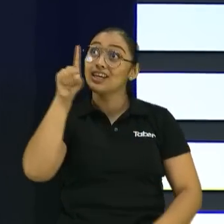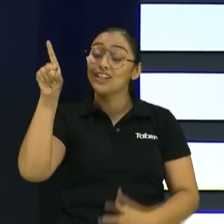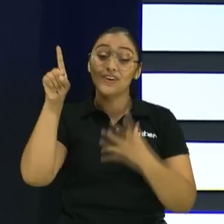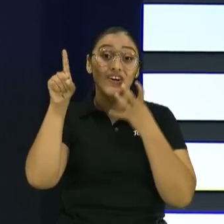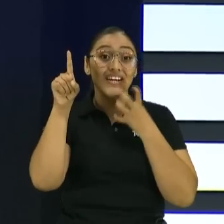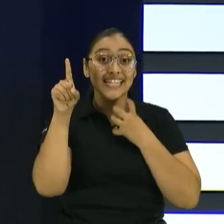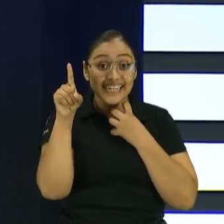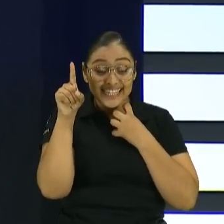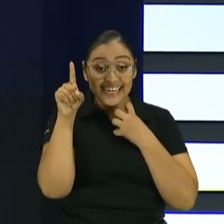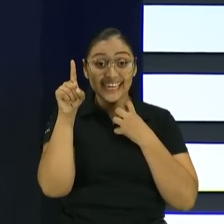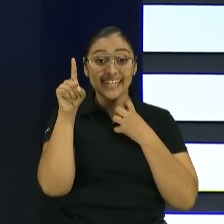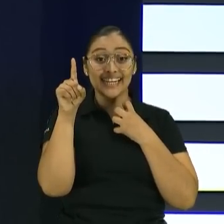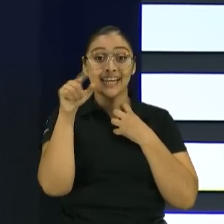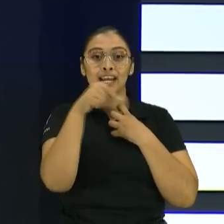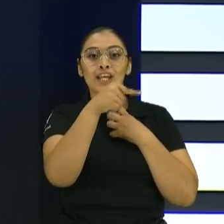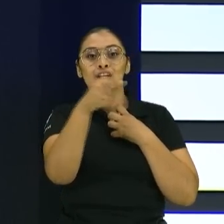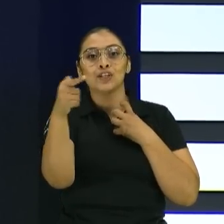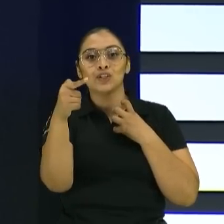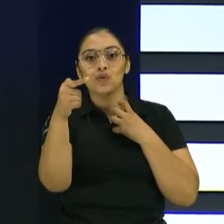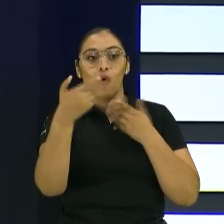tus prioridades